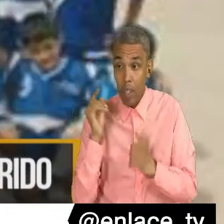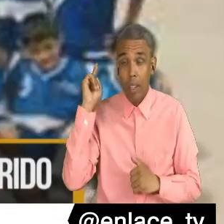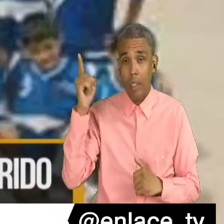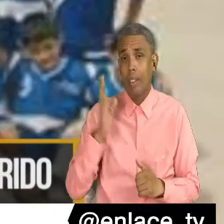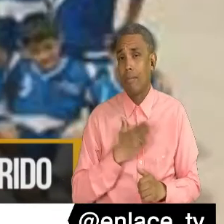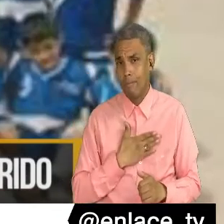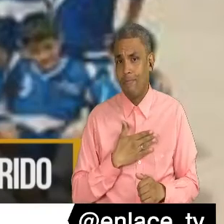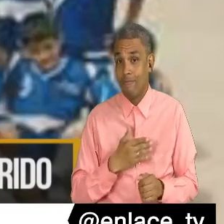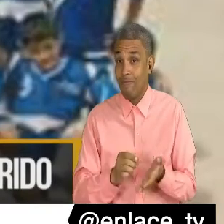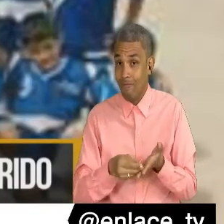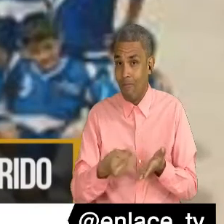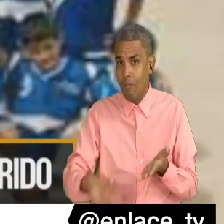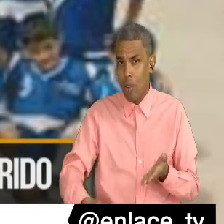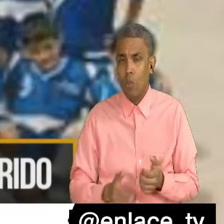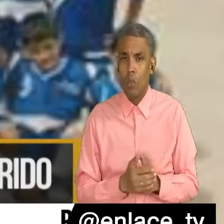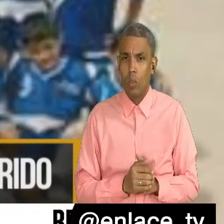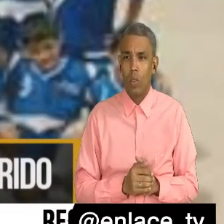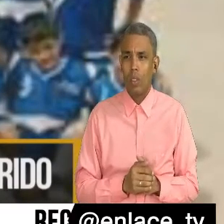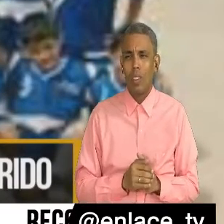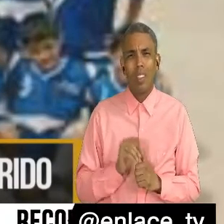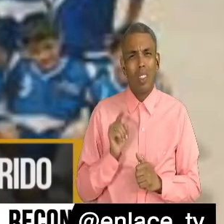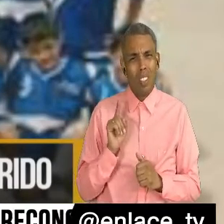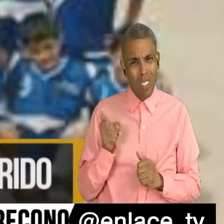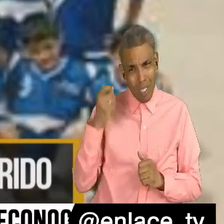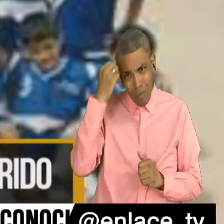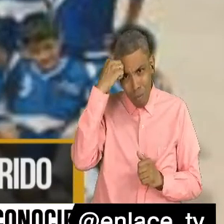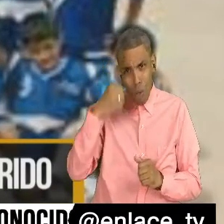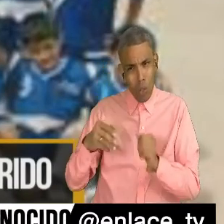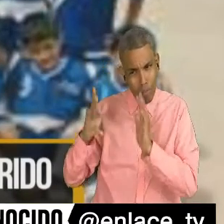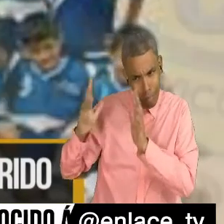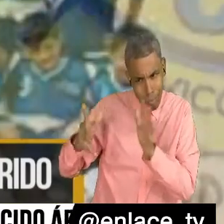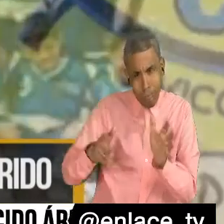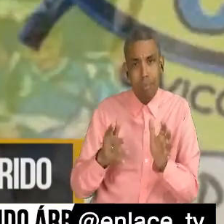¿Sí? Arredondo ha formado figuras del balompié colombiano como Sergio Herrera y Michael